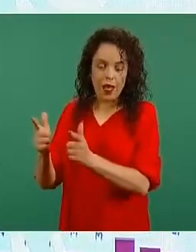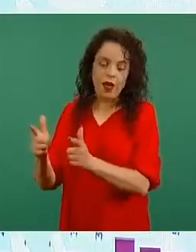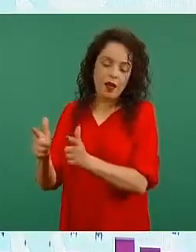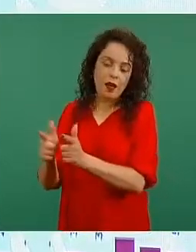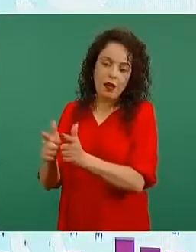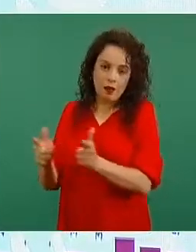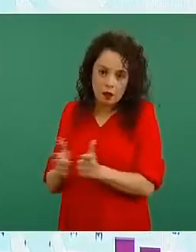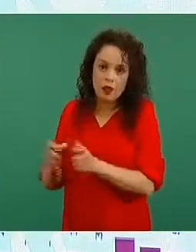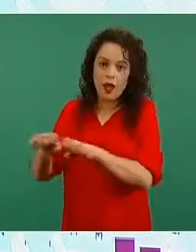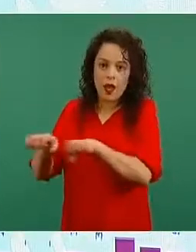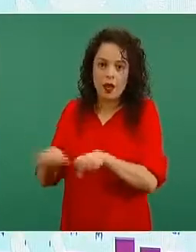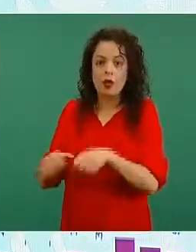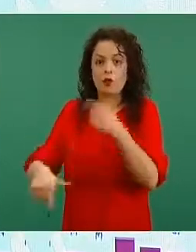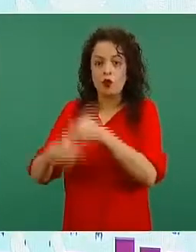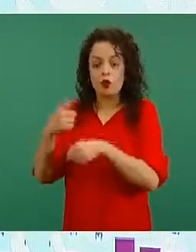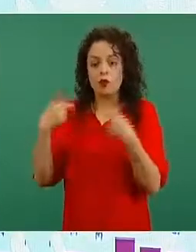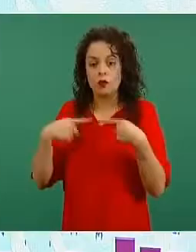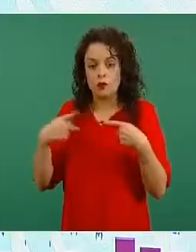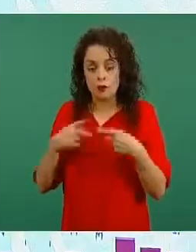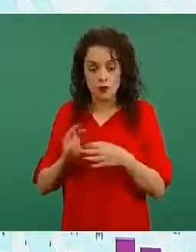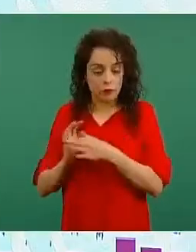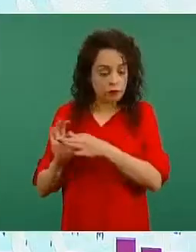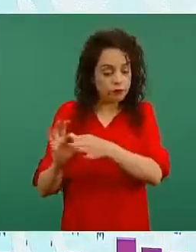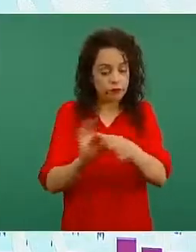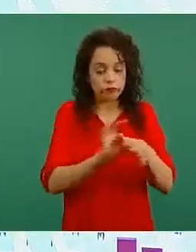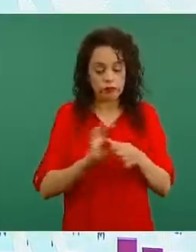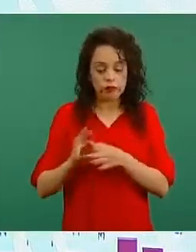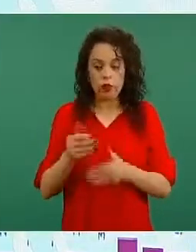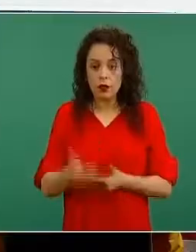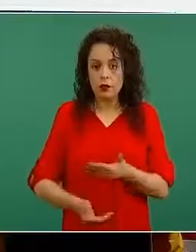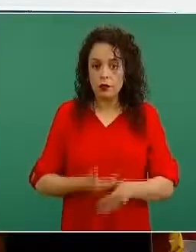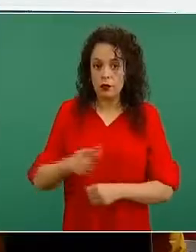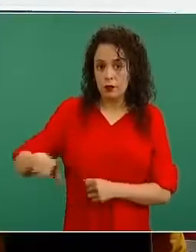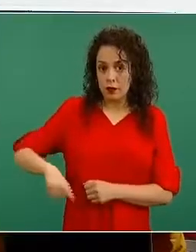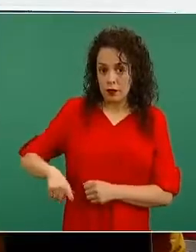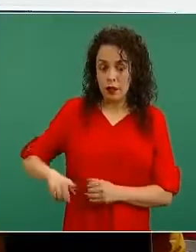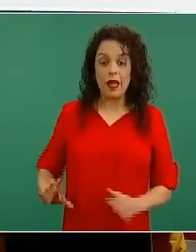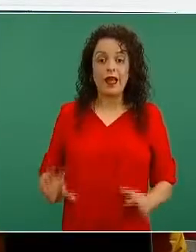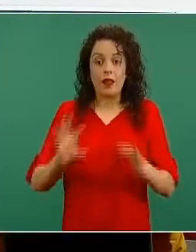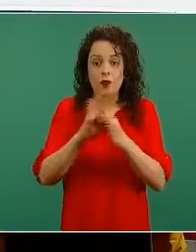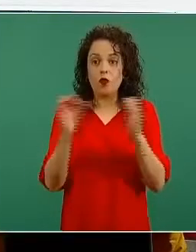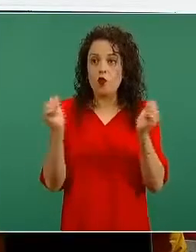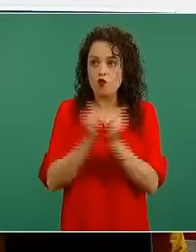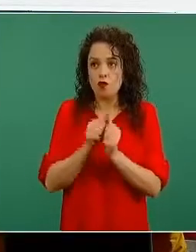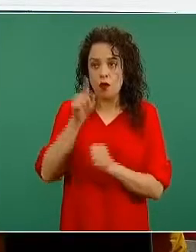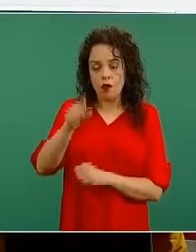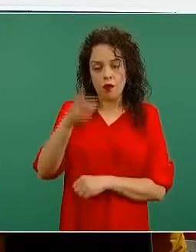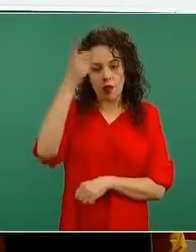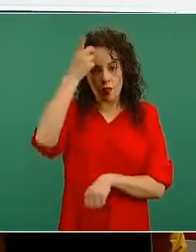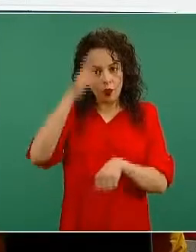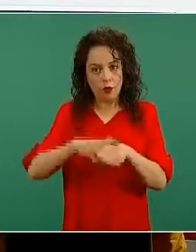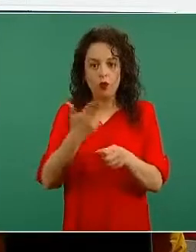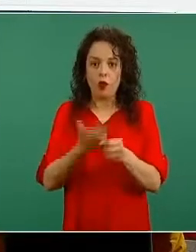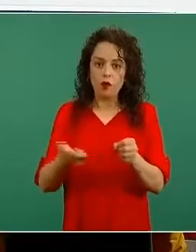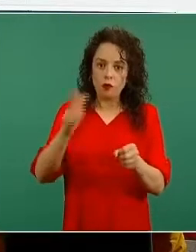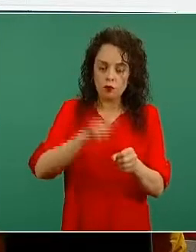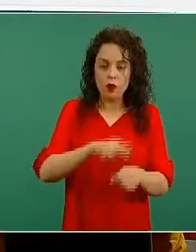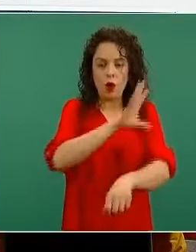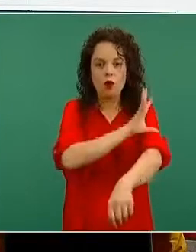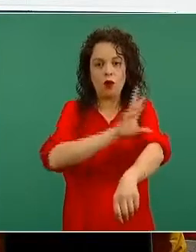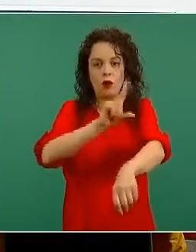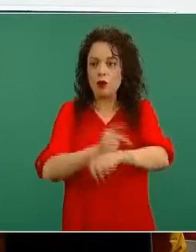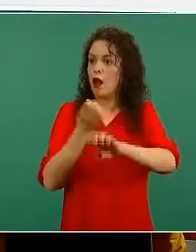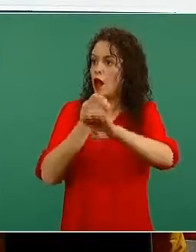los servidores de la Nación, conjuntamente con los directores de los hospitales y los coordinadores estatales, pueden tomar